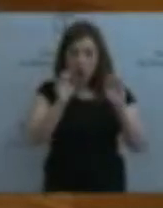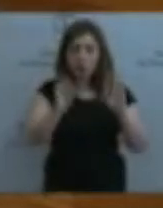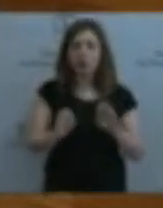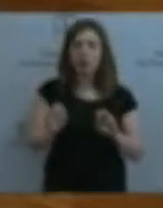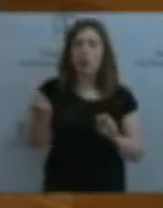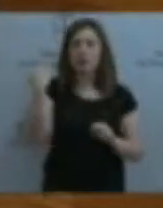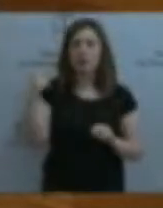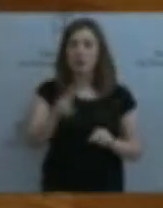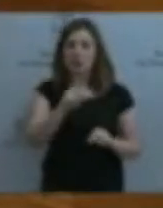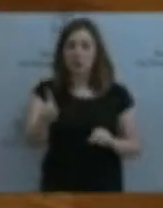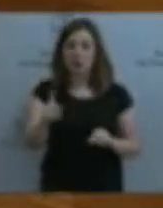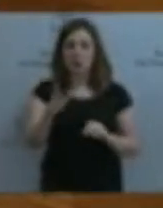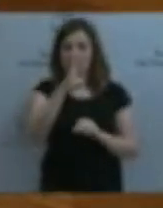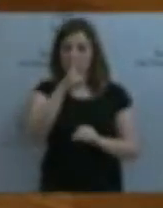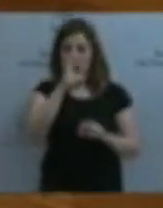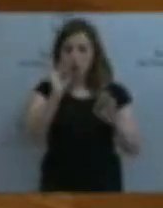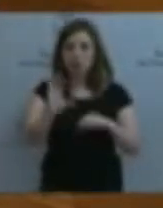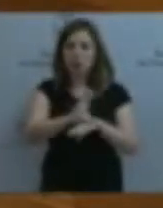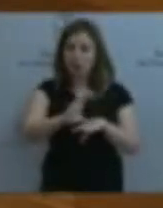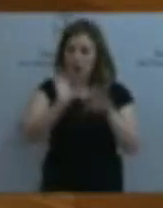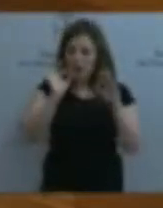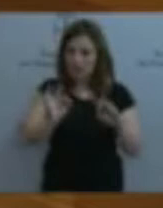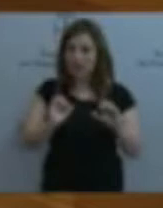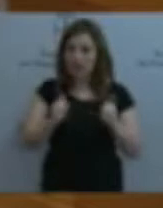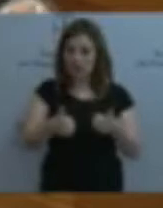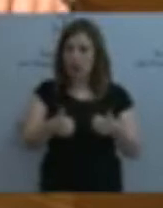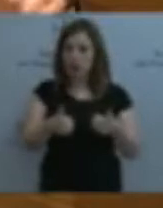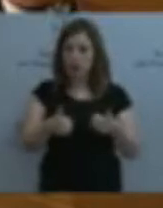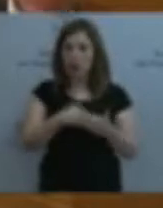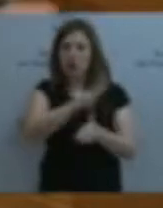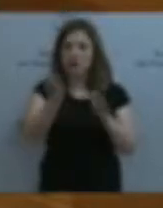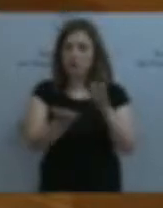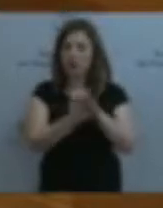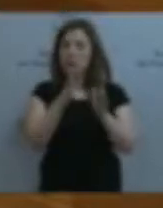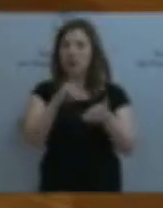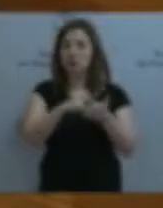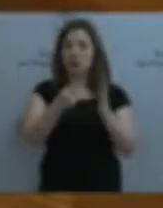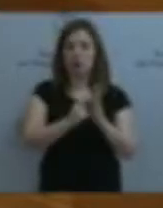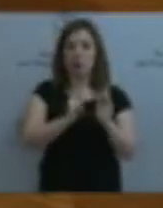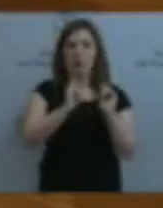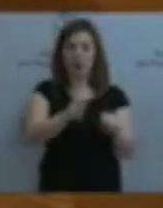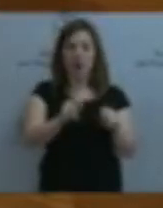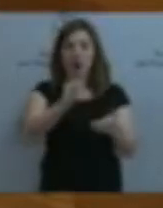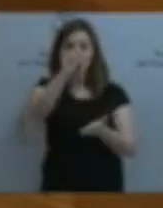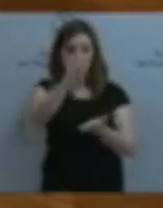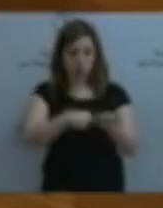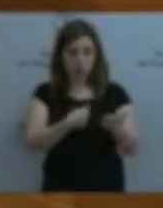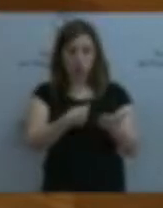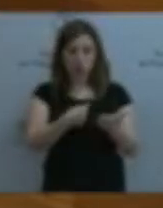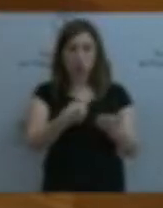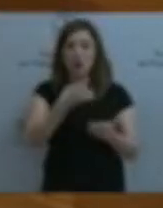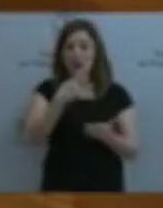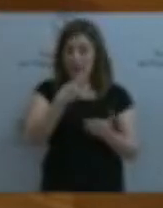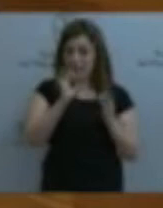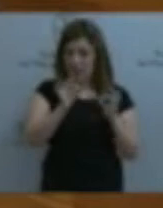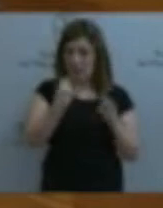febrero, la Consejería efectivamente había iniciado un expediente para resolver el contrato con la cafetería de